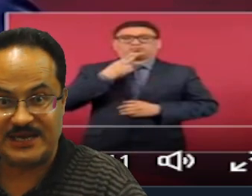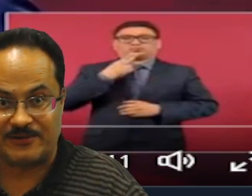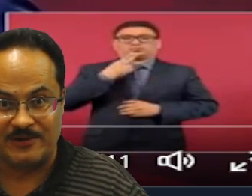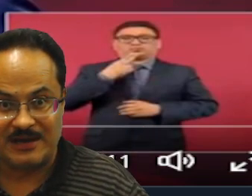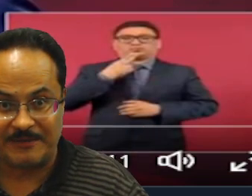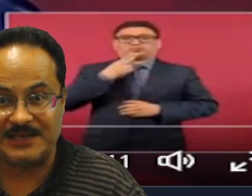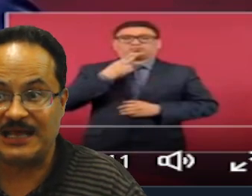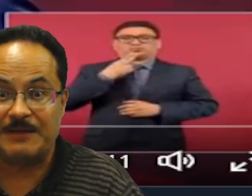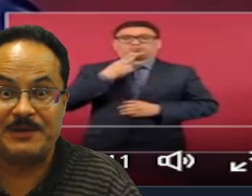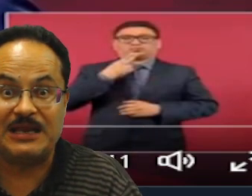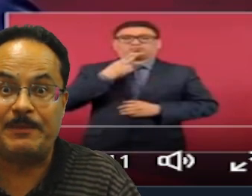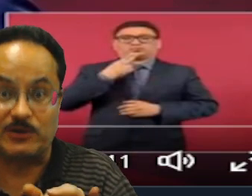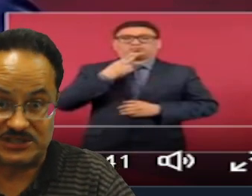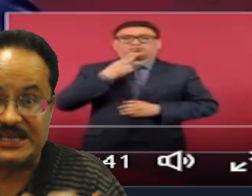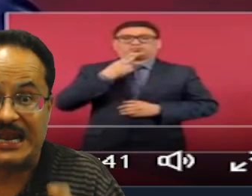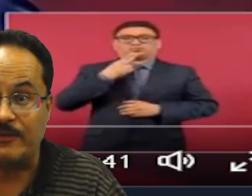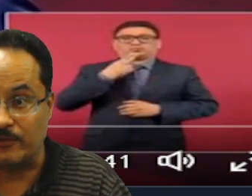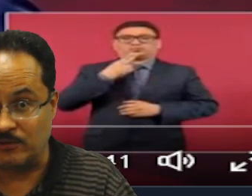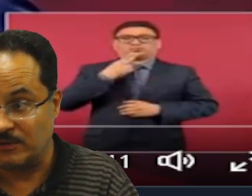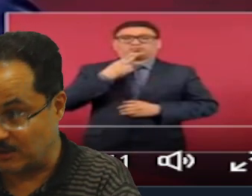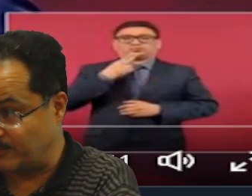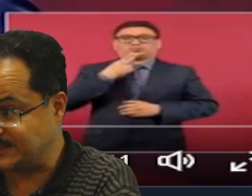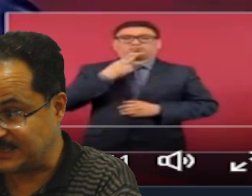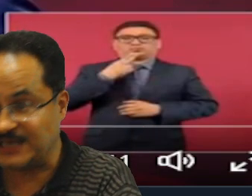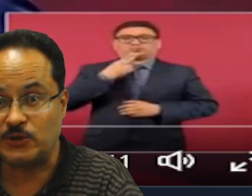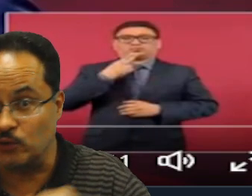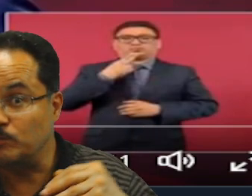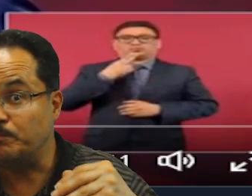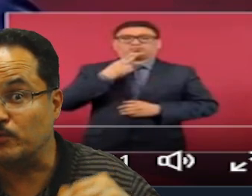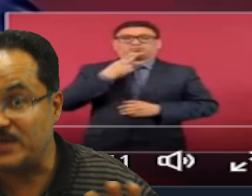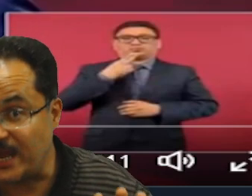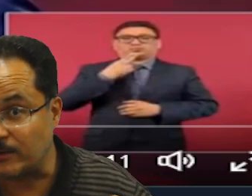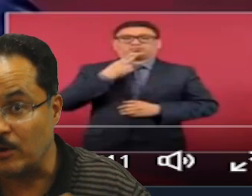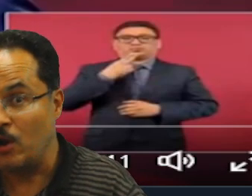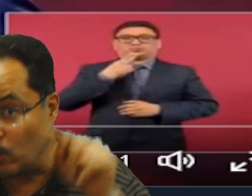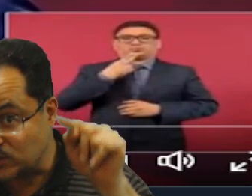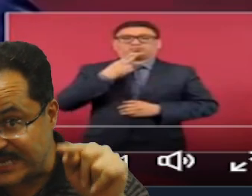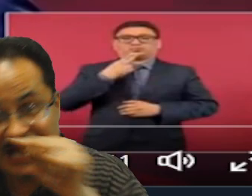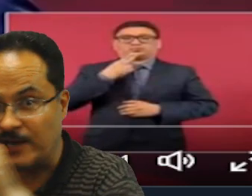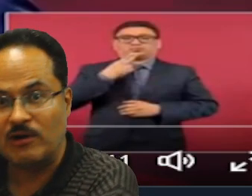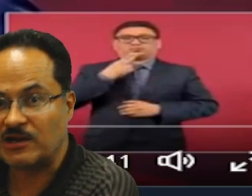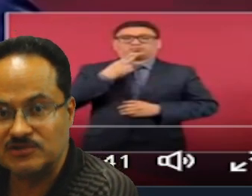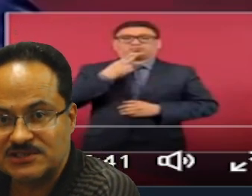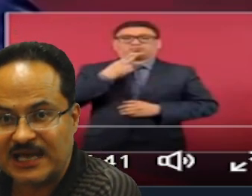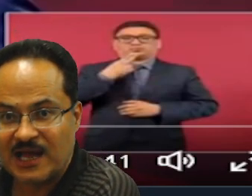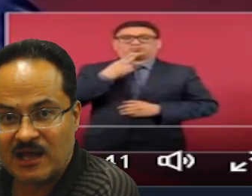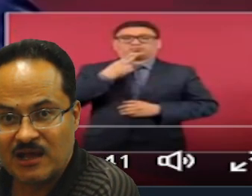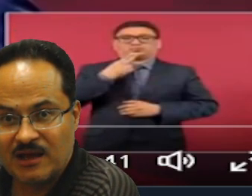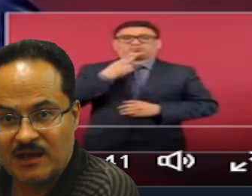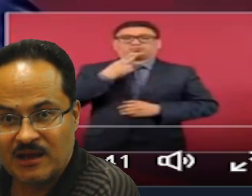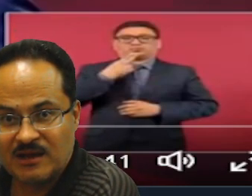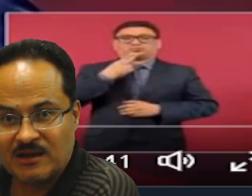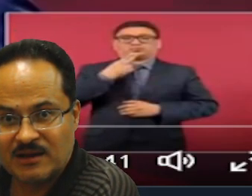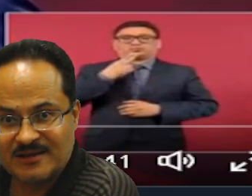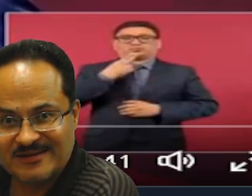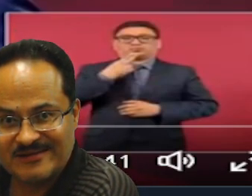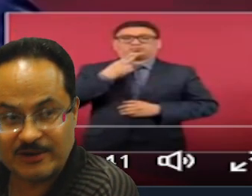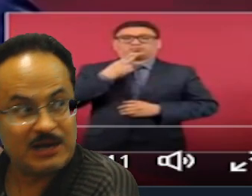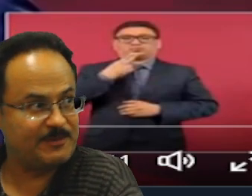fue más sincero Avienta la piedra pero señalando como en este caso un pudieron O sea que no le consta